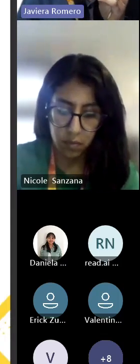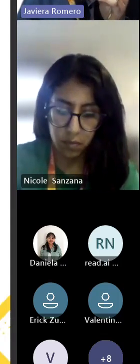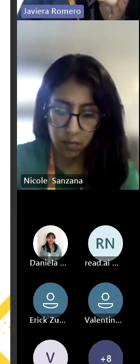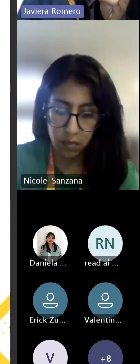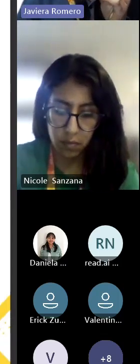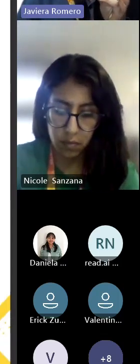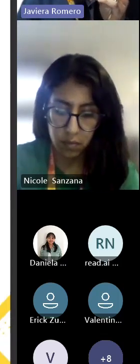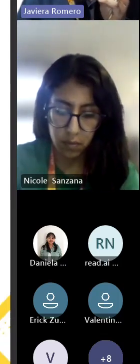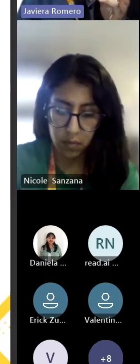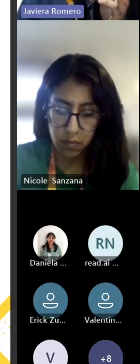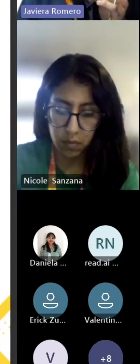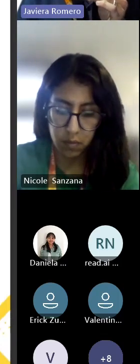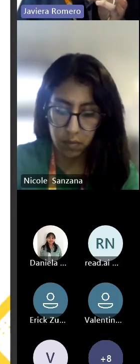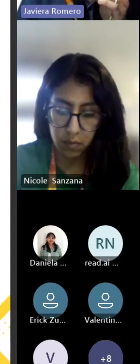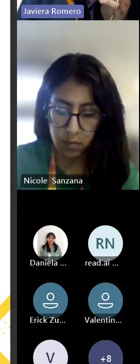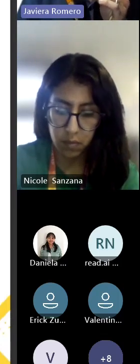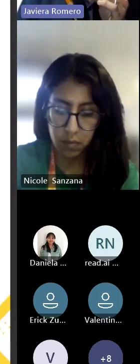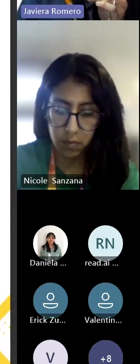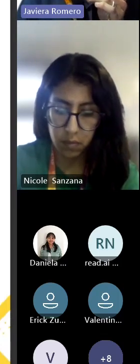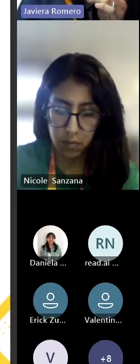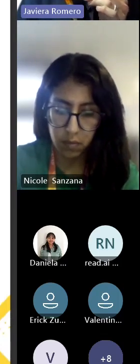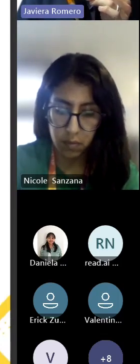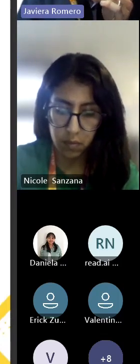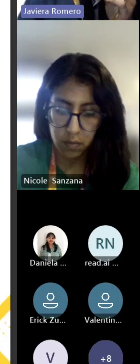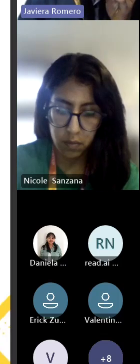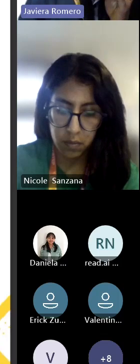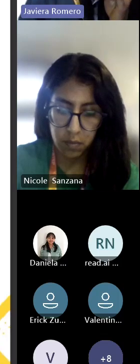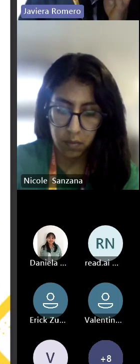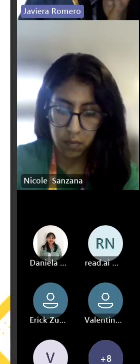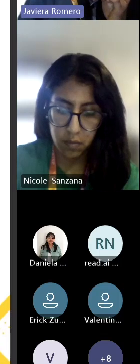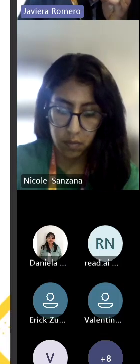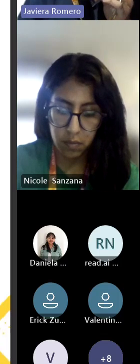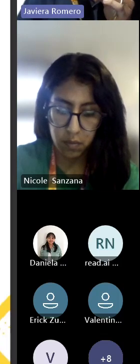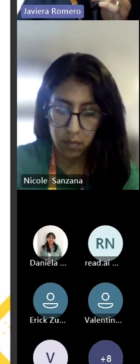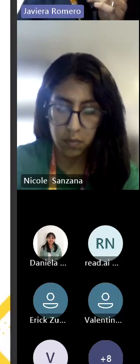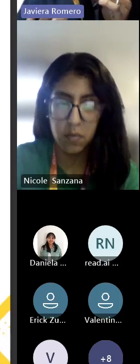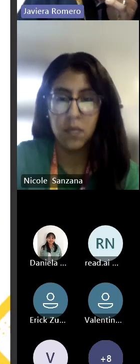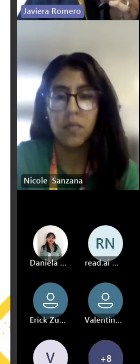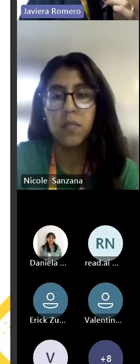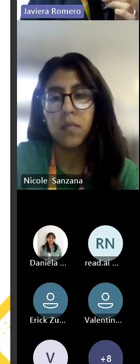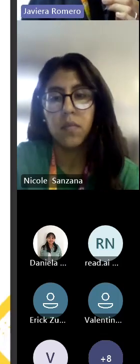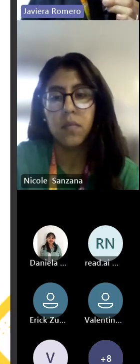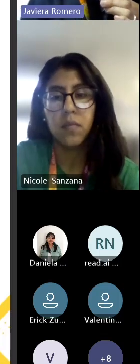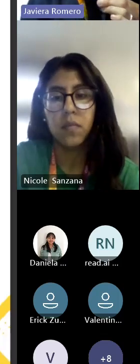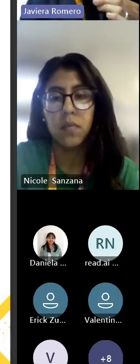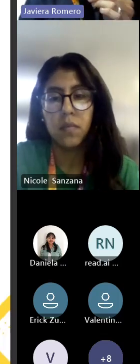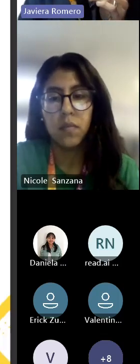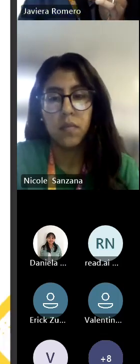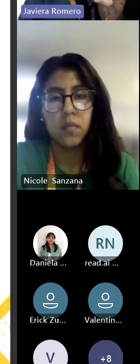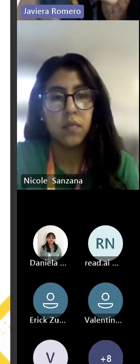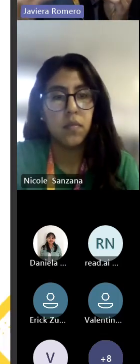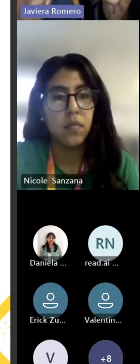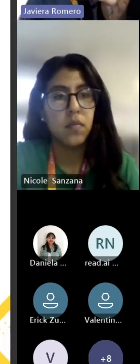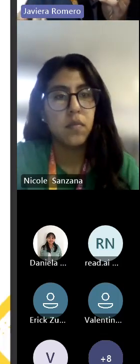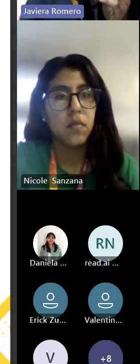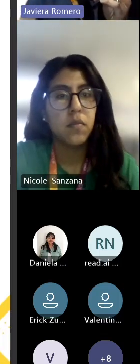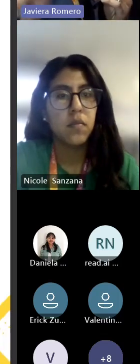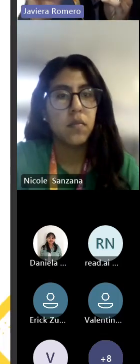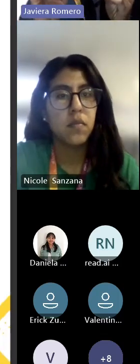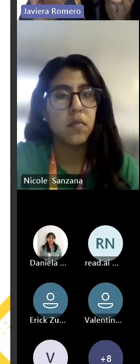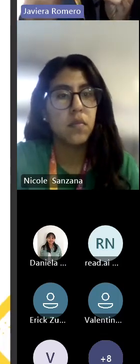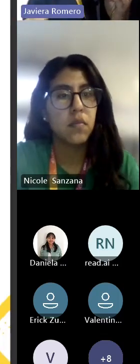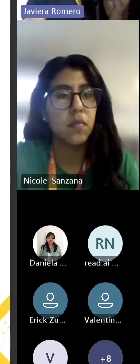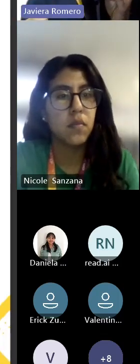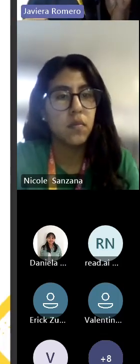a gusto, seguros, valorados y aceptados en la escuela o en el liceo. ¿Bien? Y, bueno,